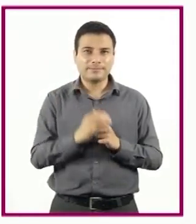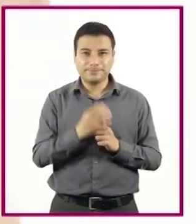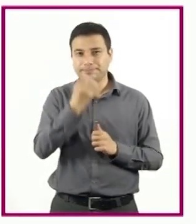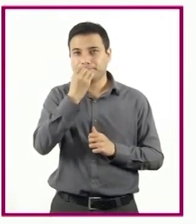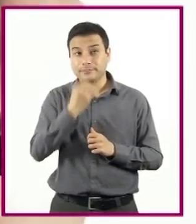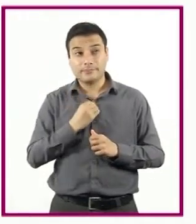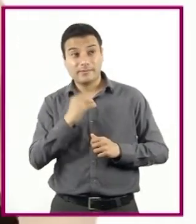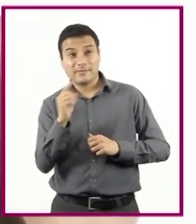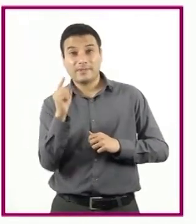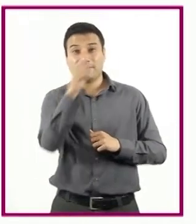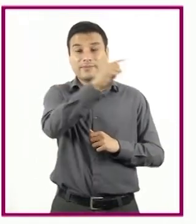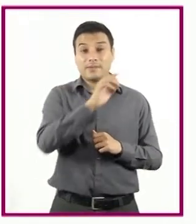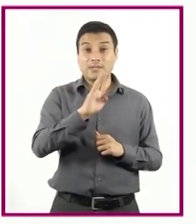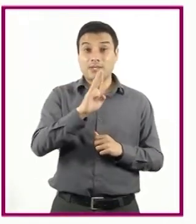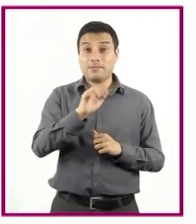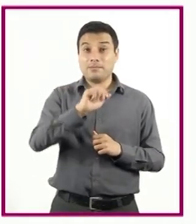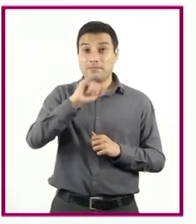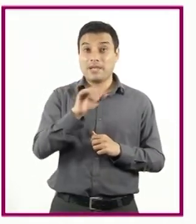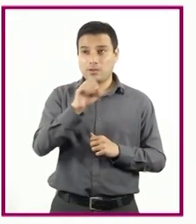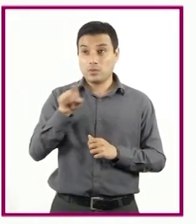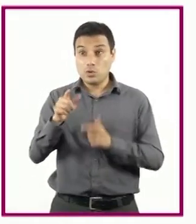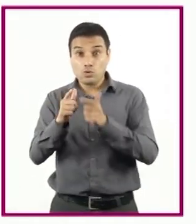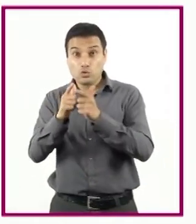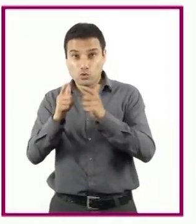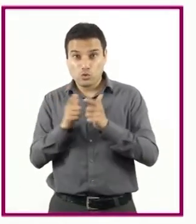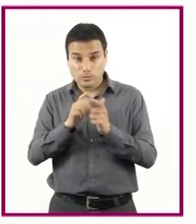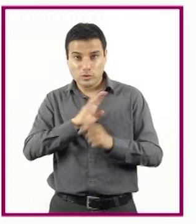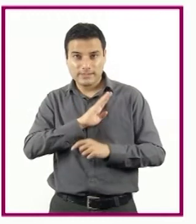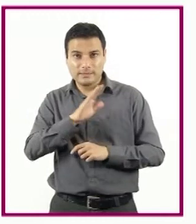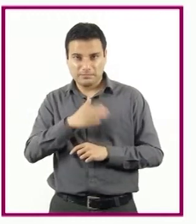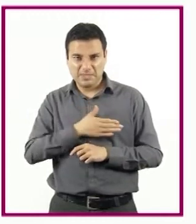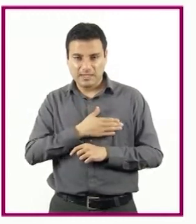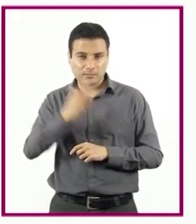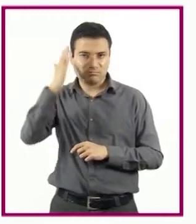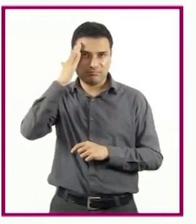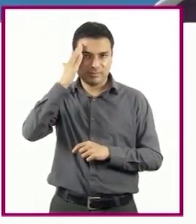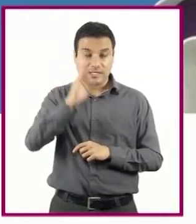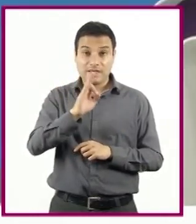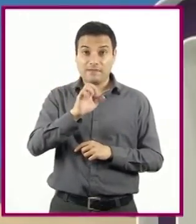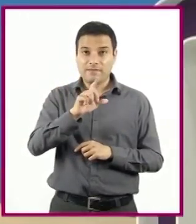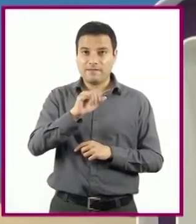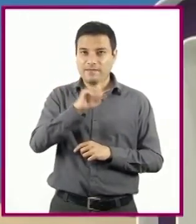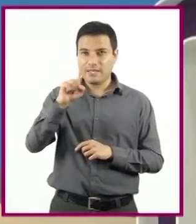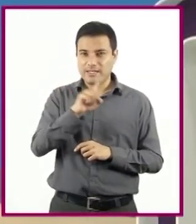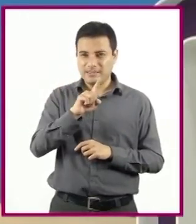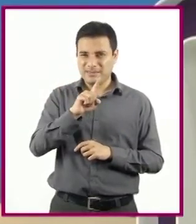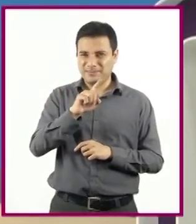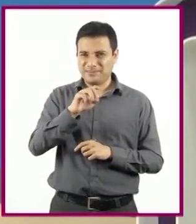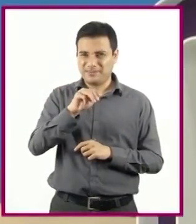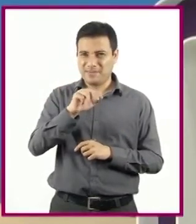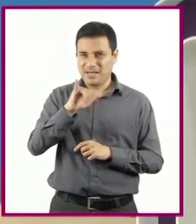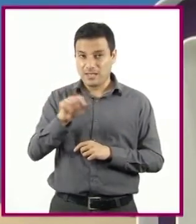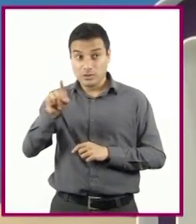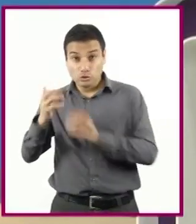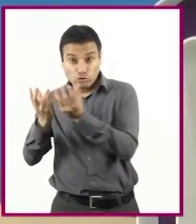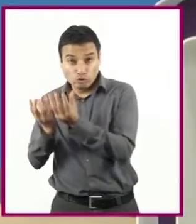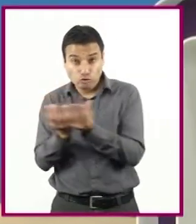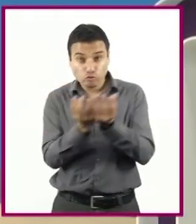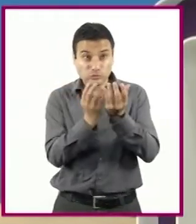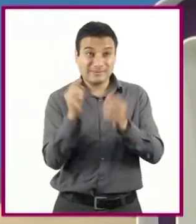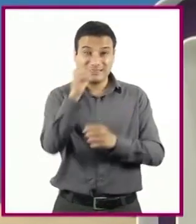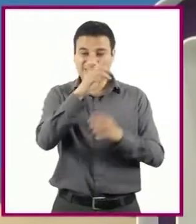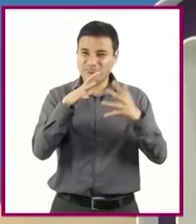Bajío, fueron alcanzados por tropas realistas encabezadas por Félix María Calleja. Se enfrentaron en Aculco. Para